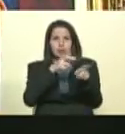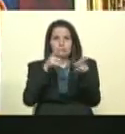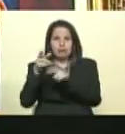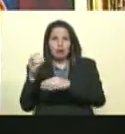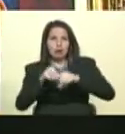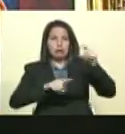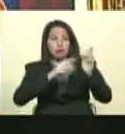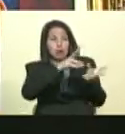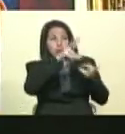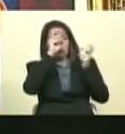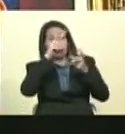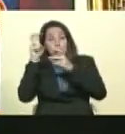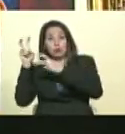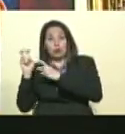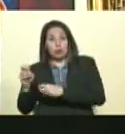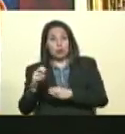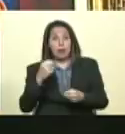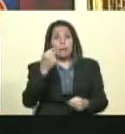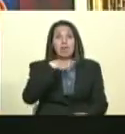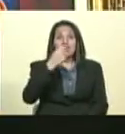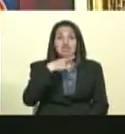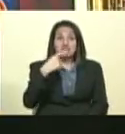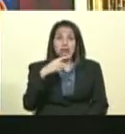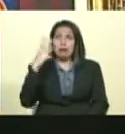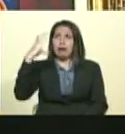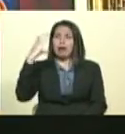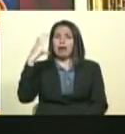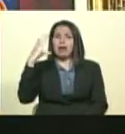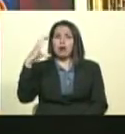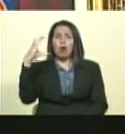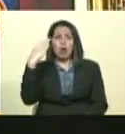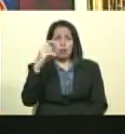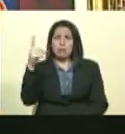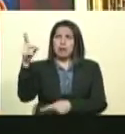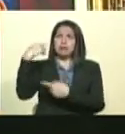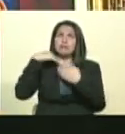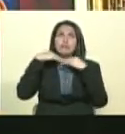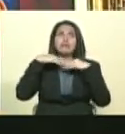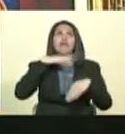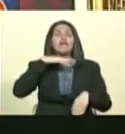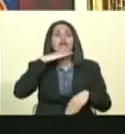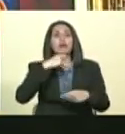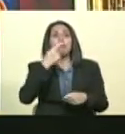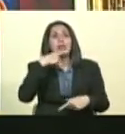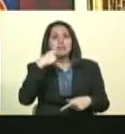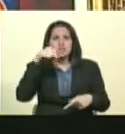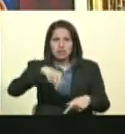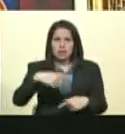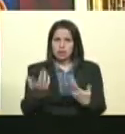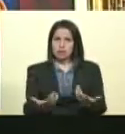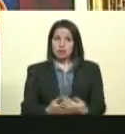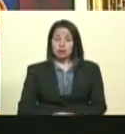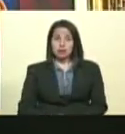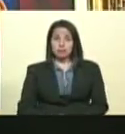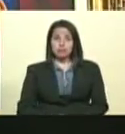Para llevarse las medicinas venezolanas, usted las puede conseguir en Cali, en Medellín, en Bogotá, en Aruba, en Puerto